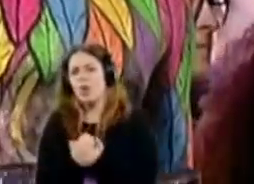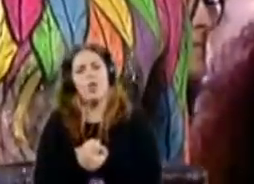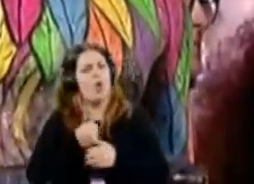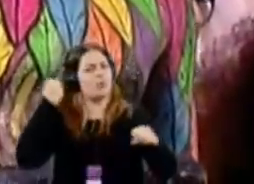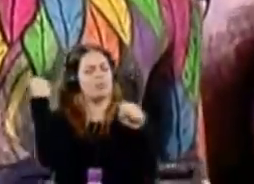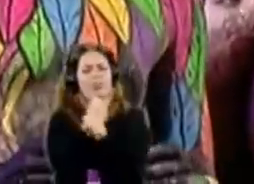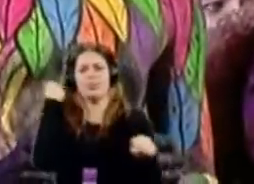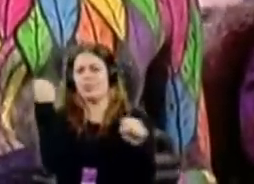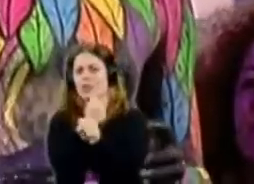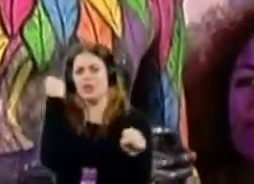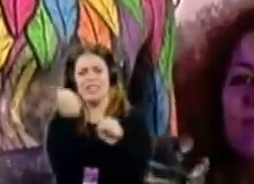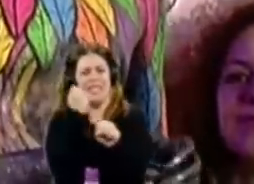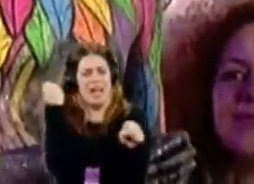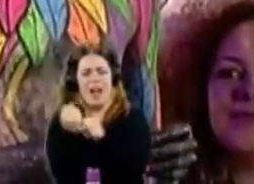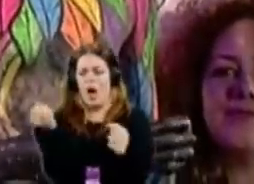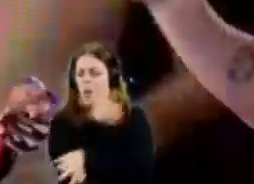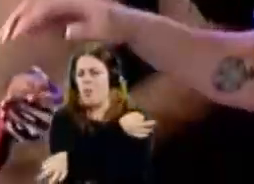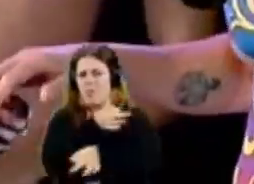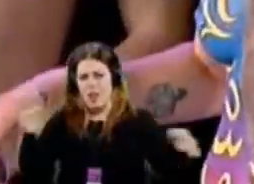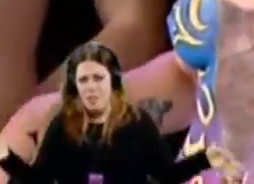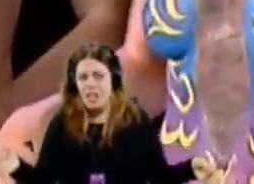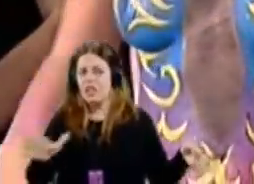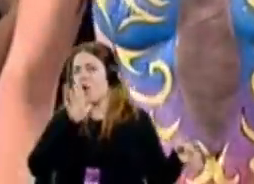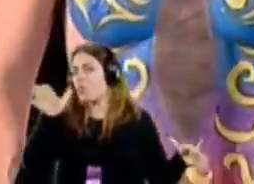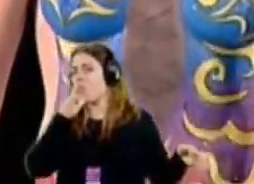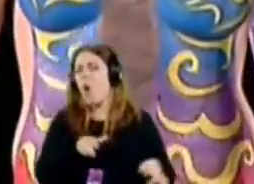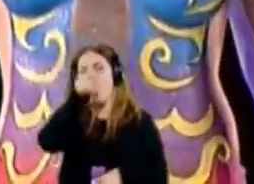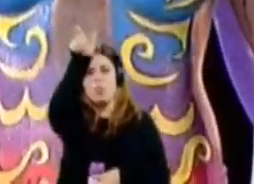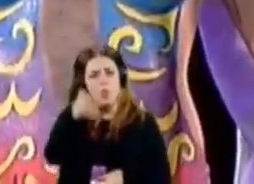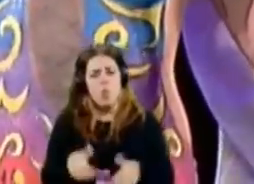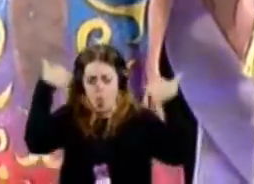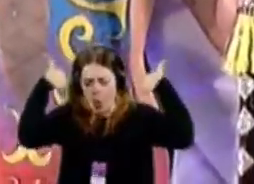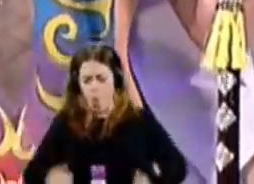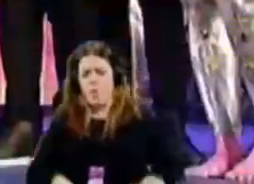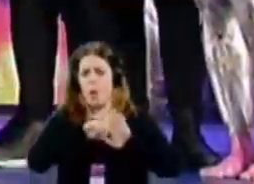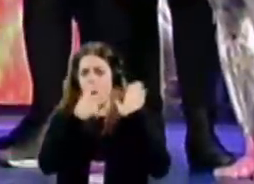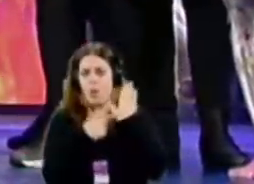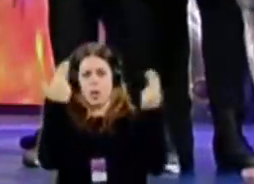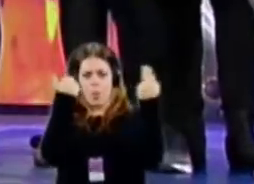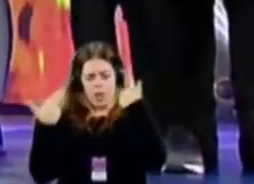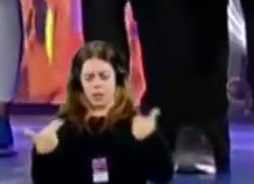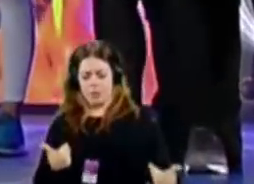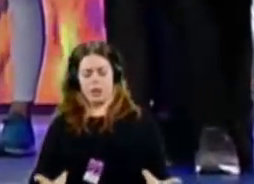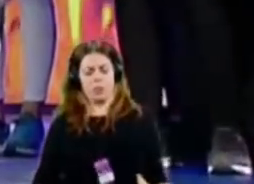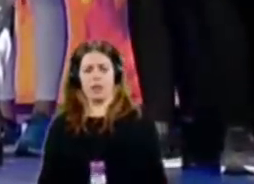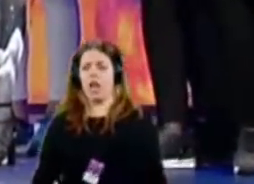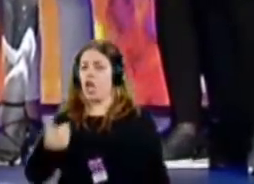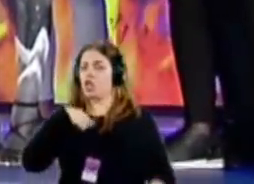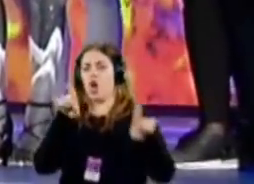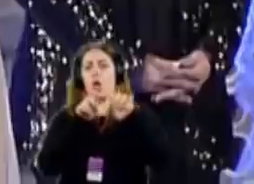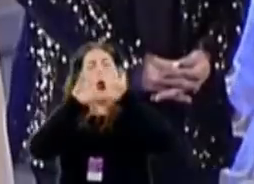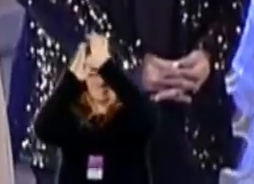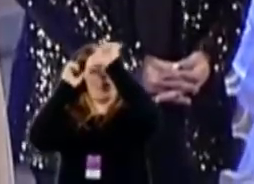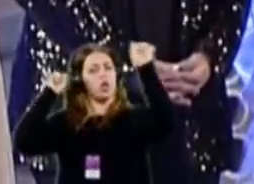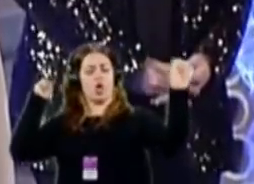pie a cabeza, nunca mejor dicho, que la pintura está por todas partes. Y vamos ya, ya, yo me voy a sacar un poco el protocolo, Inmaculada Medina. Aquí